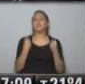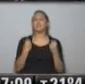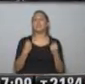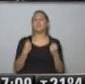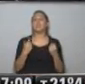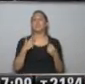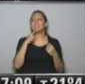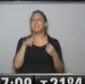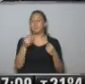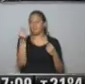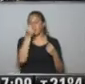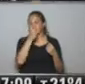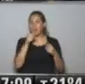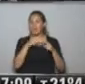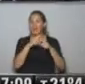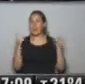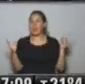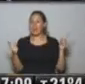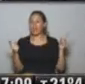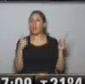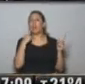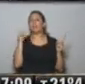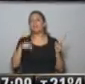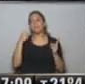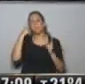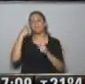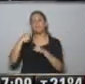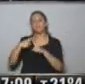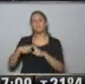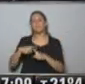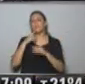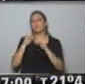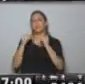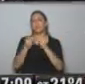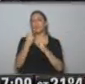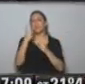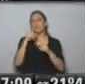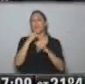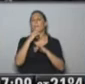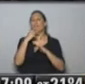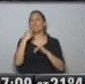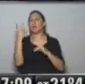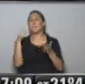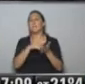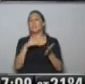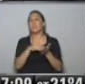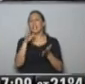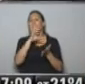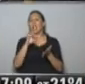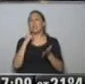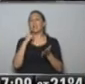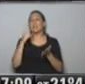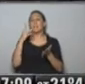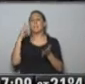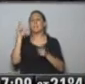tiene este fin de semana largo. Hay cálculos que hablan de 2,5 millones de personas que han recorrido el país. Hay 40